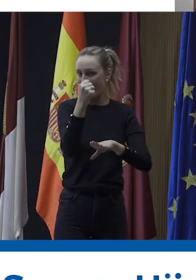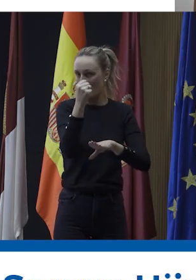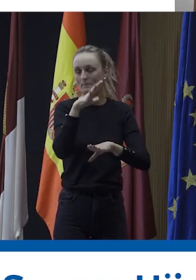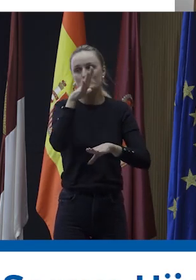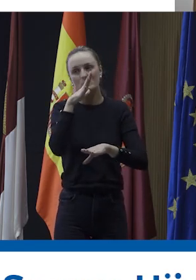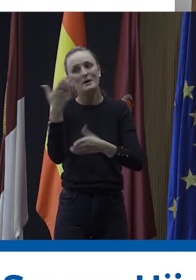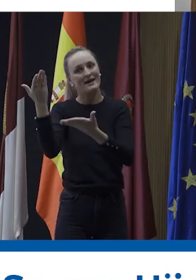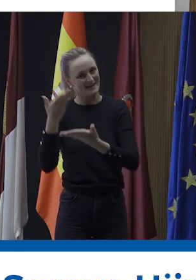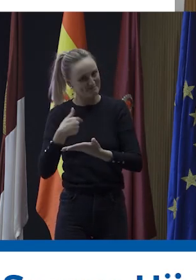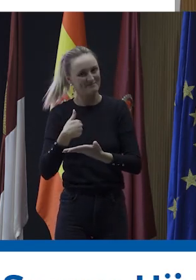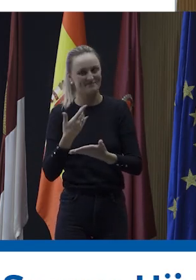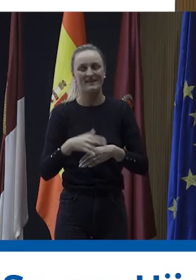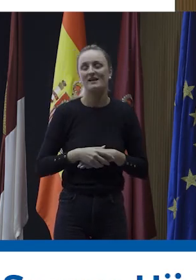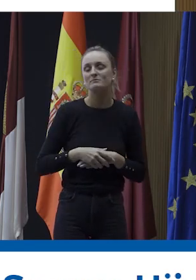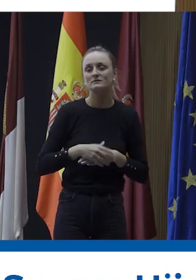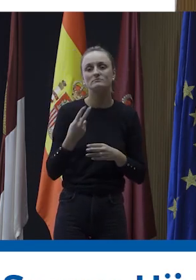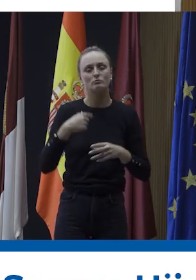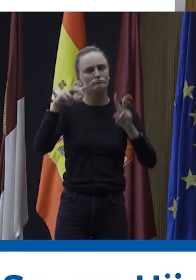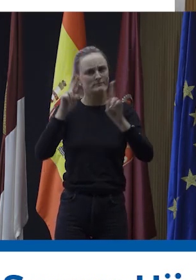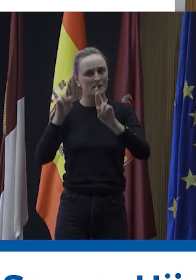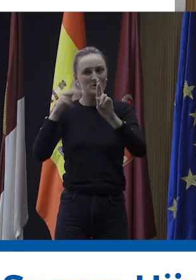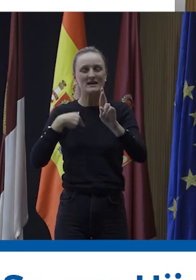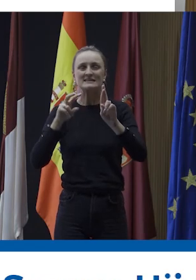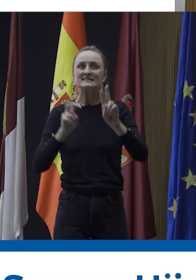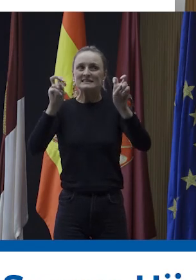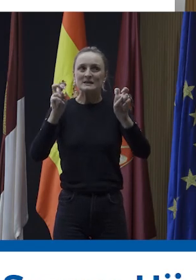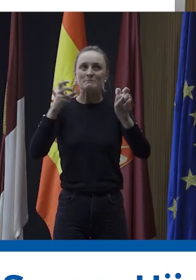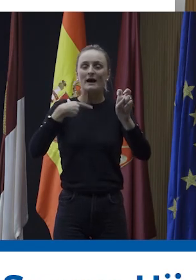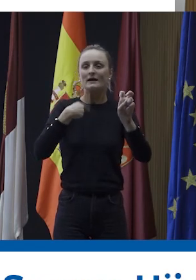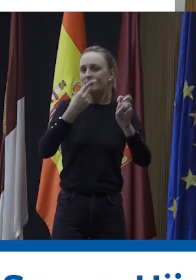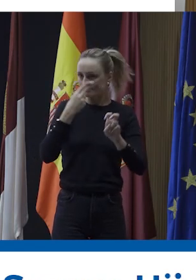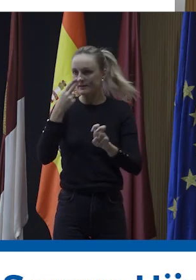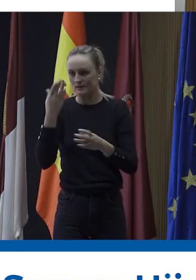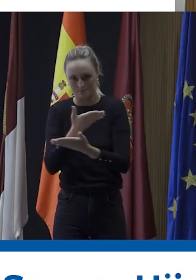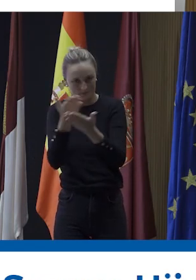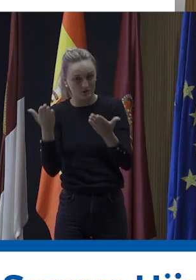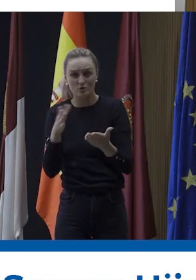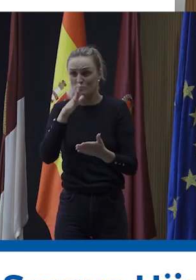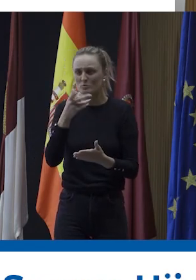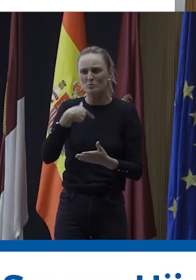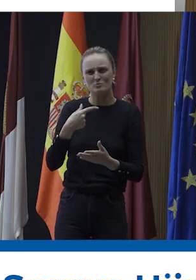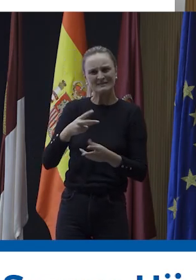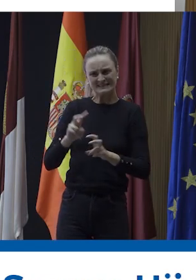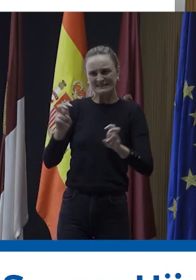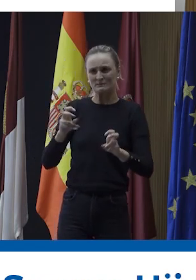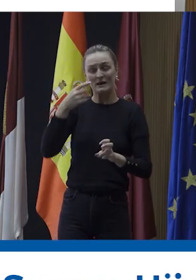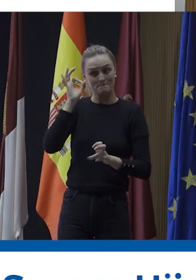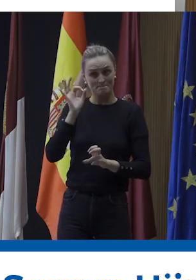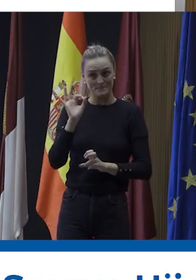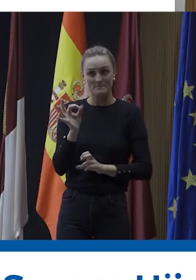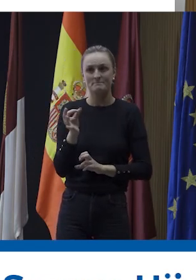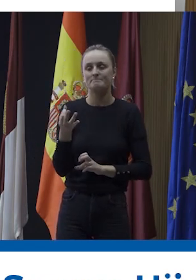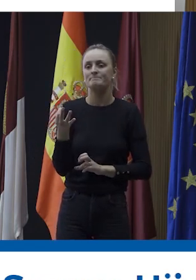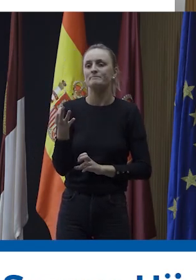haberme invitado. Espero que el tema pues sea de interés, porque es un tema que es verdad que no